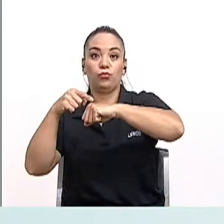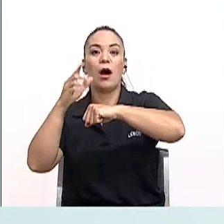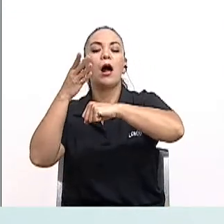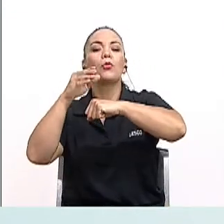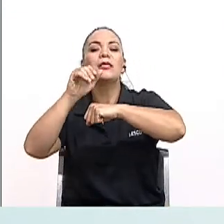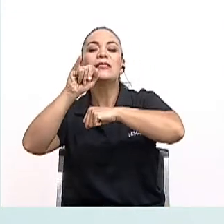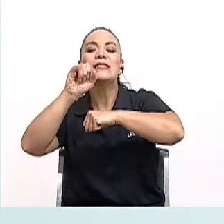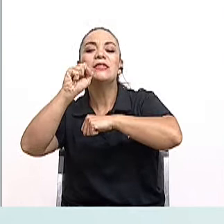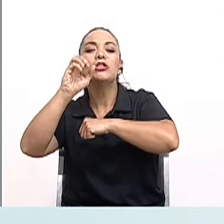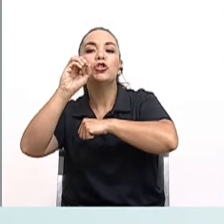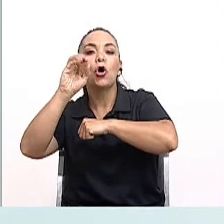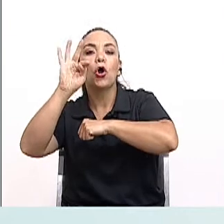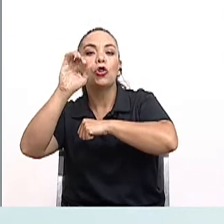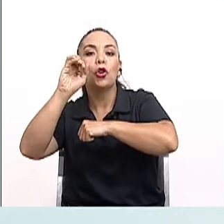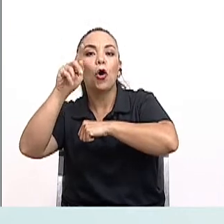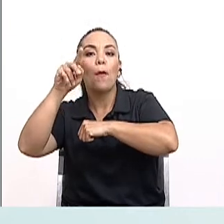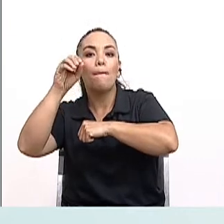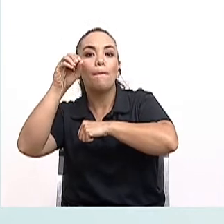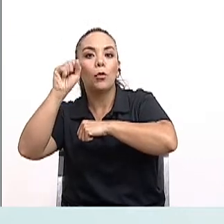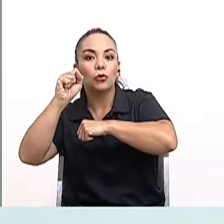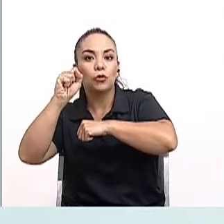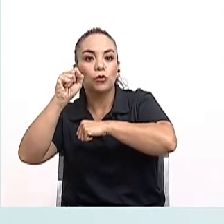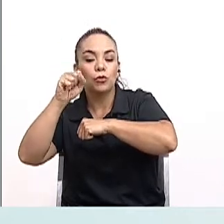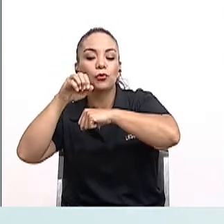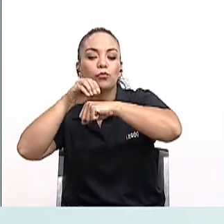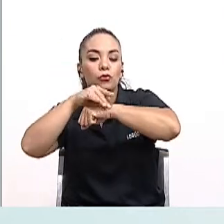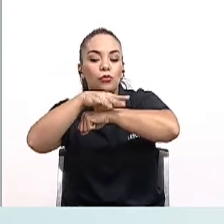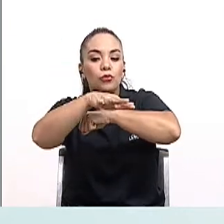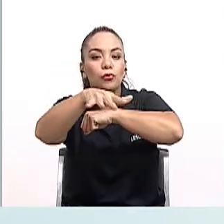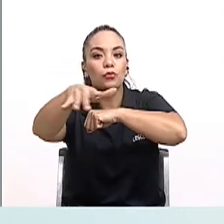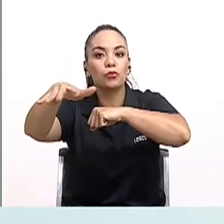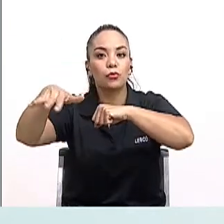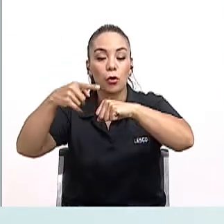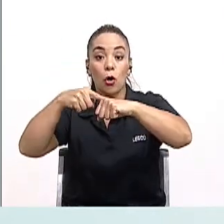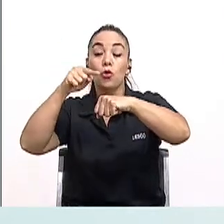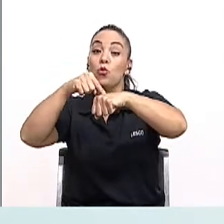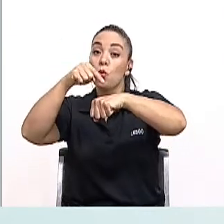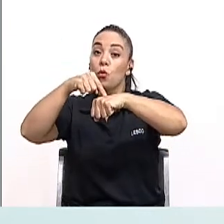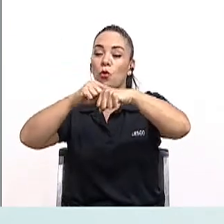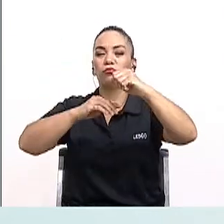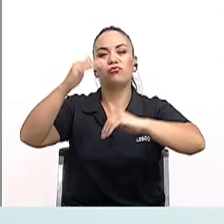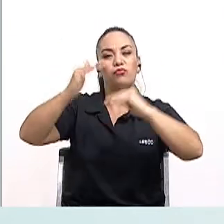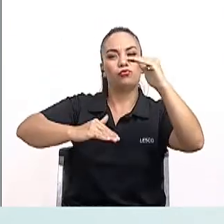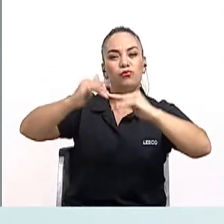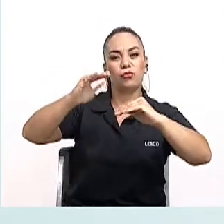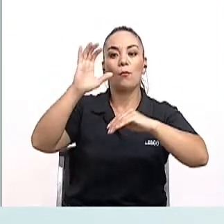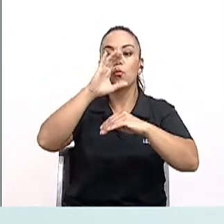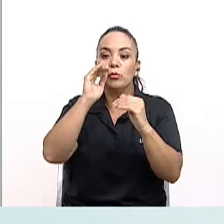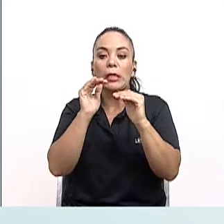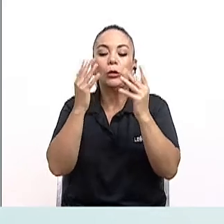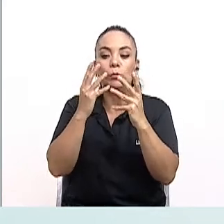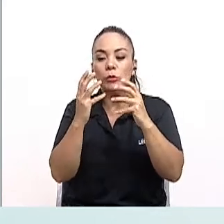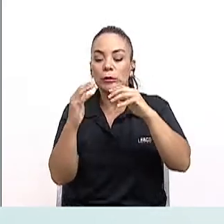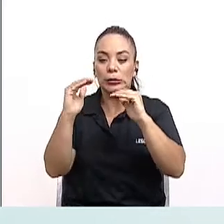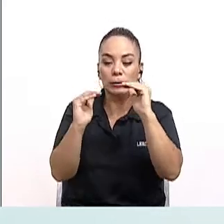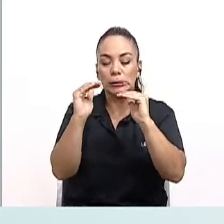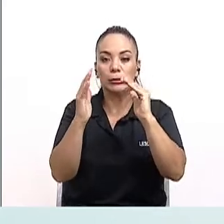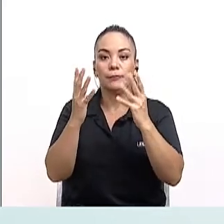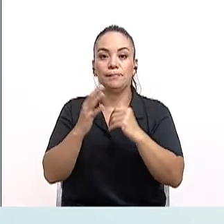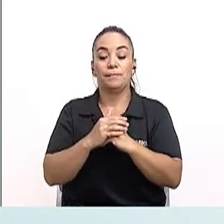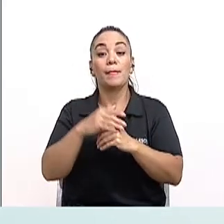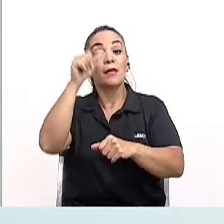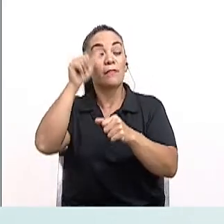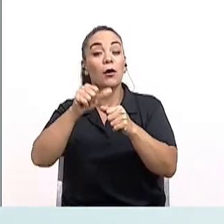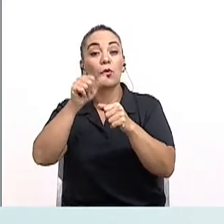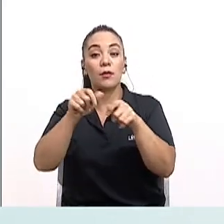claro? Isótopos radiactivos que emiten radiaciones de núcleos inestables que van a buscar esa estabilidad. Porque